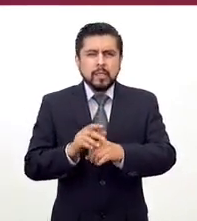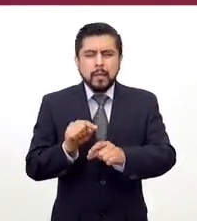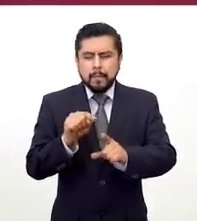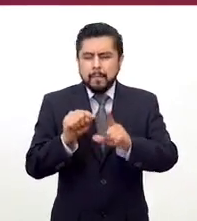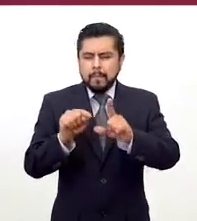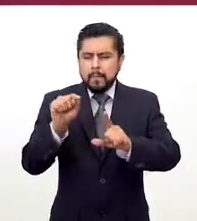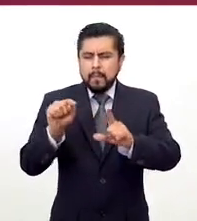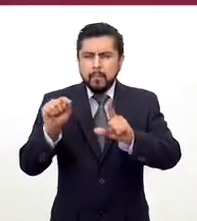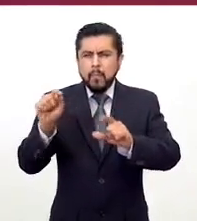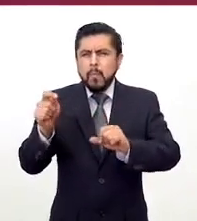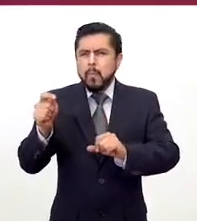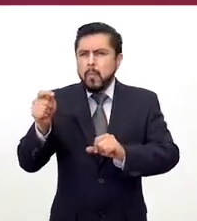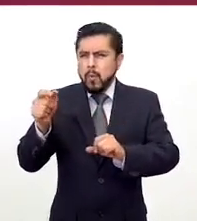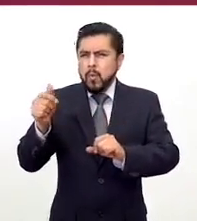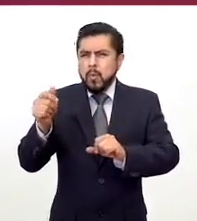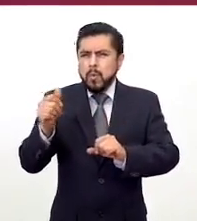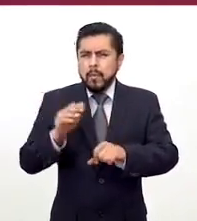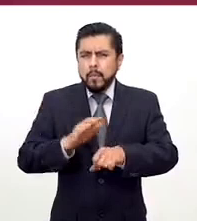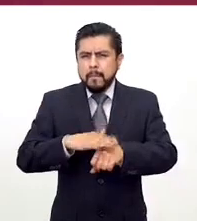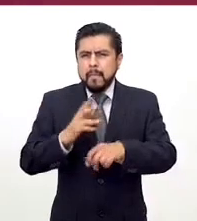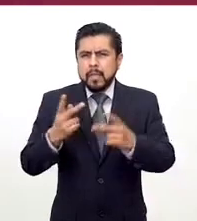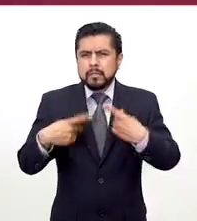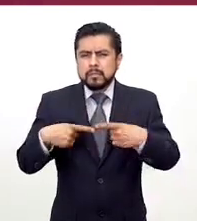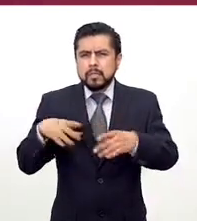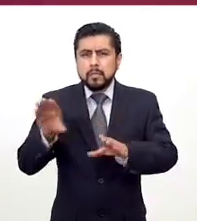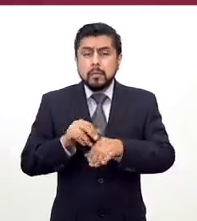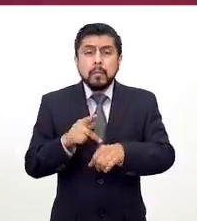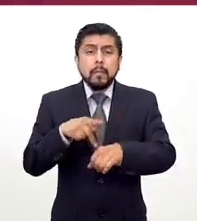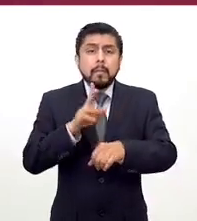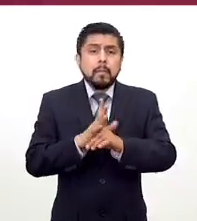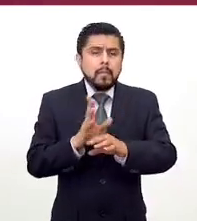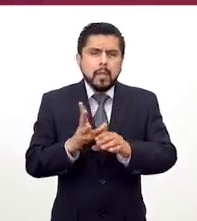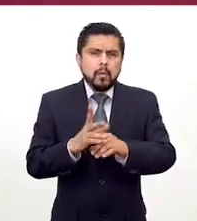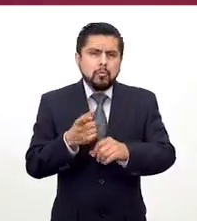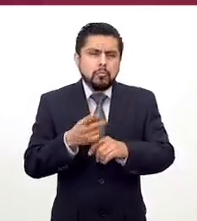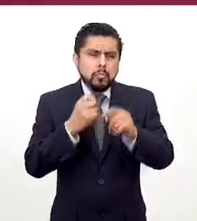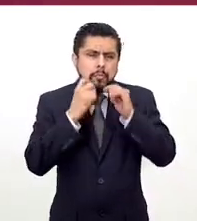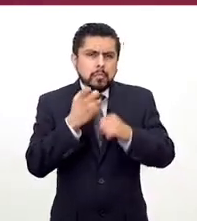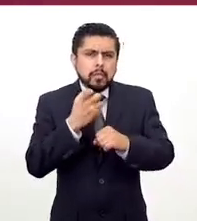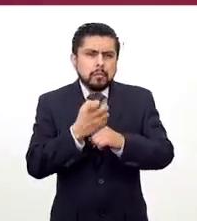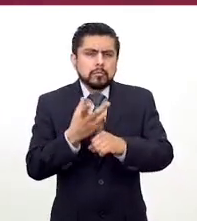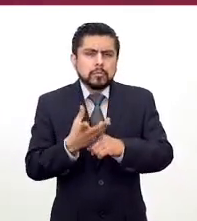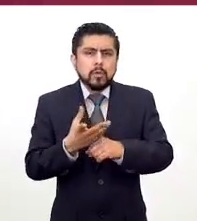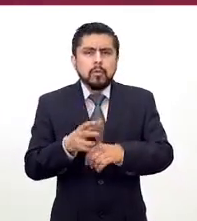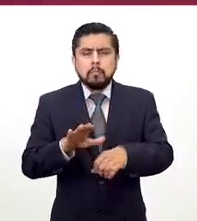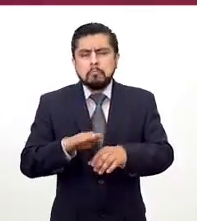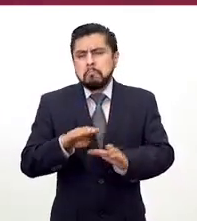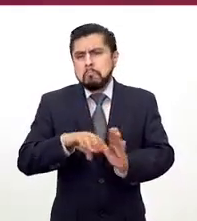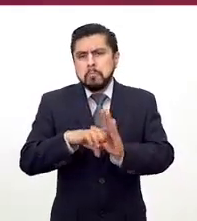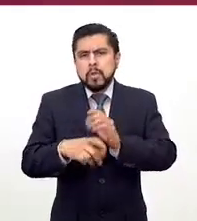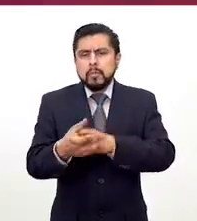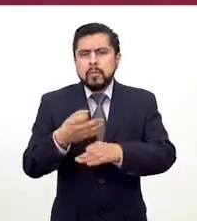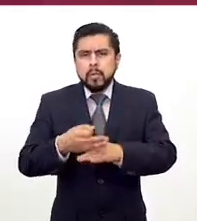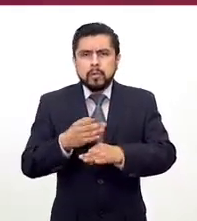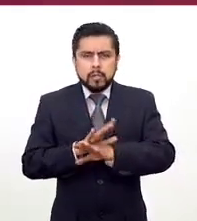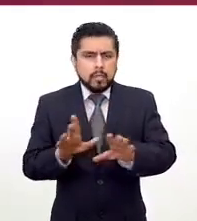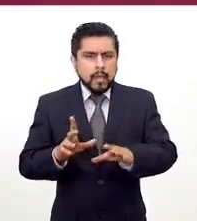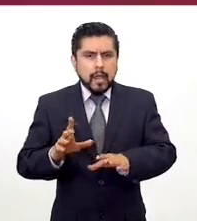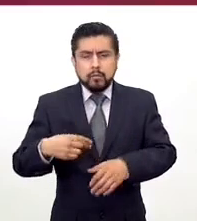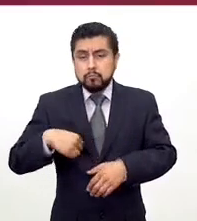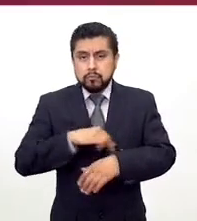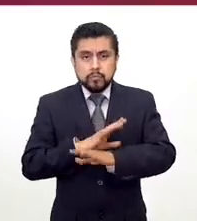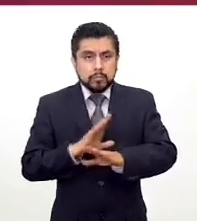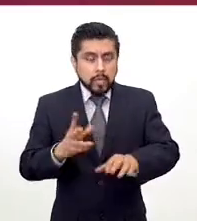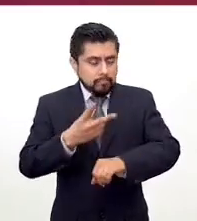pero no tiene nada que ver con el incremento del número de casos positivos. Es decir, en este caso, gracias a que